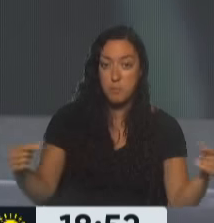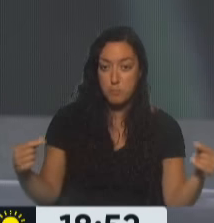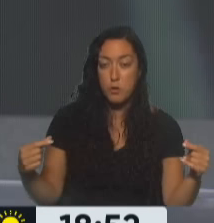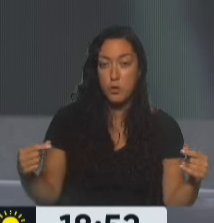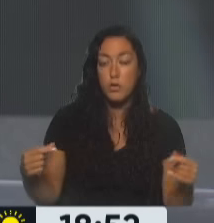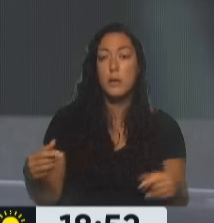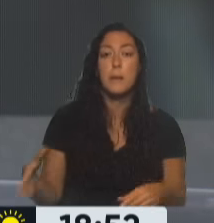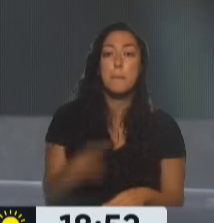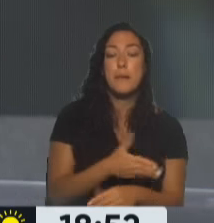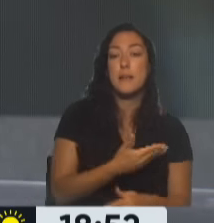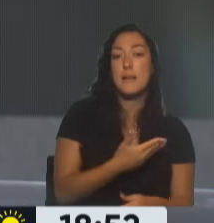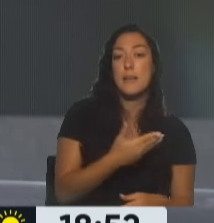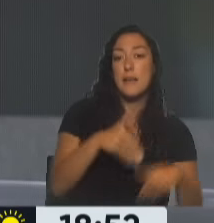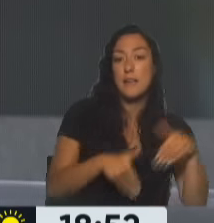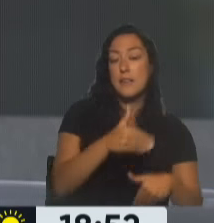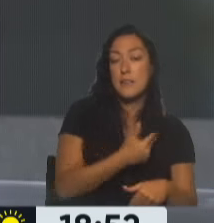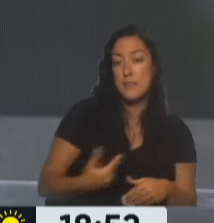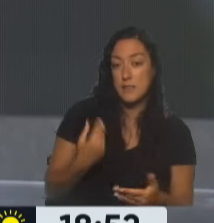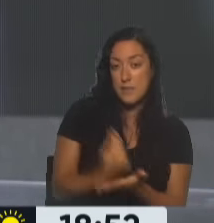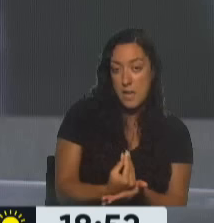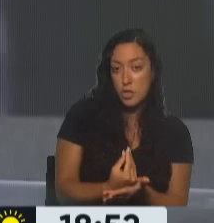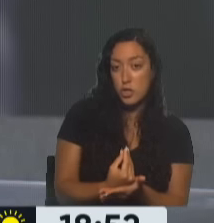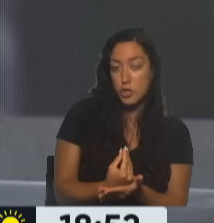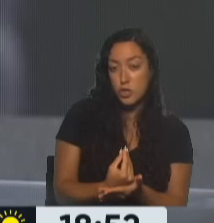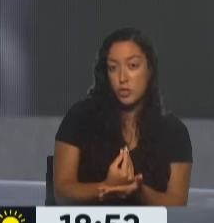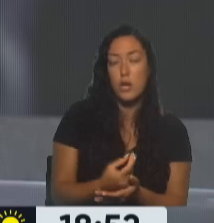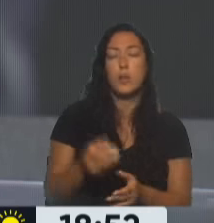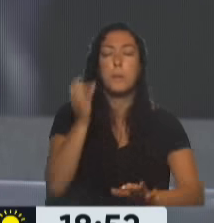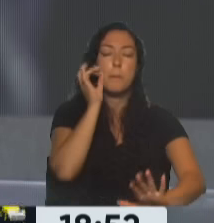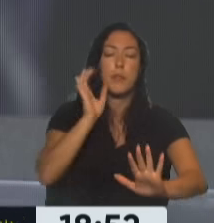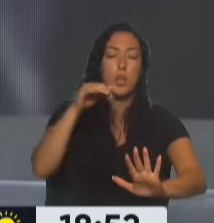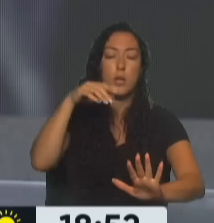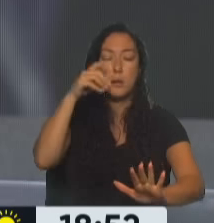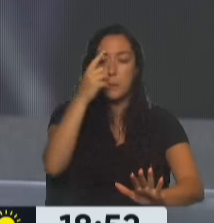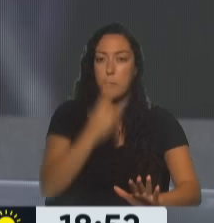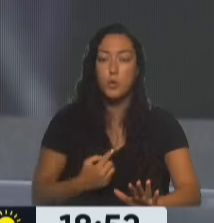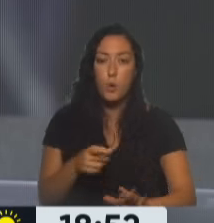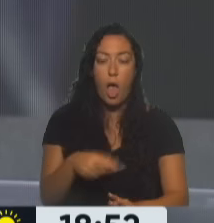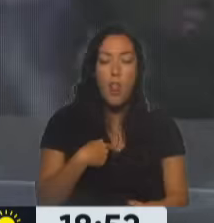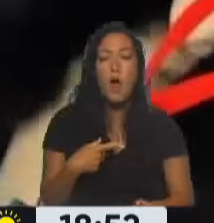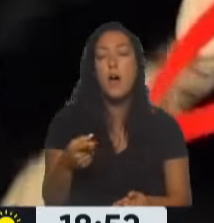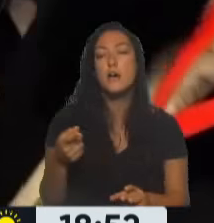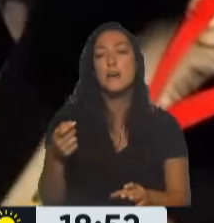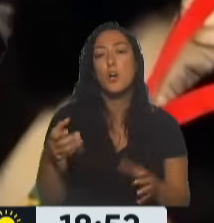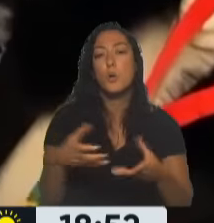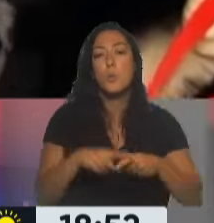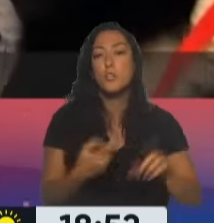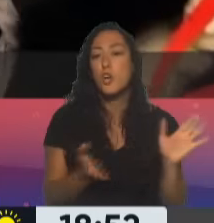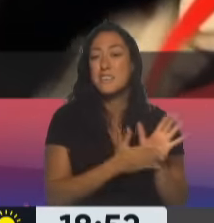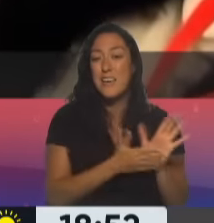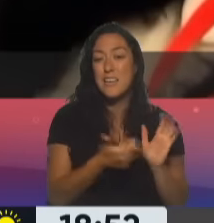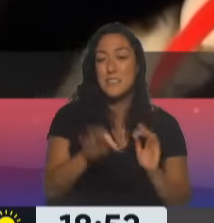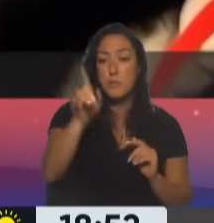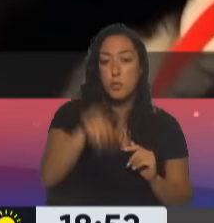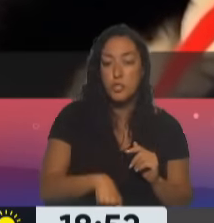de izquierda ganó, estamos hablando, perdón, de Portugal, ganó el candidato de izquierda con el 60%